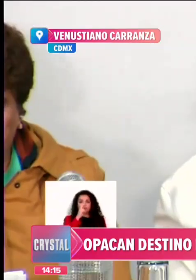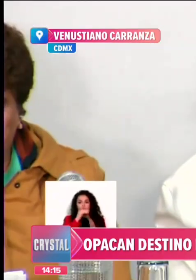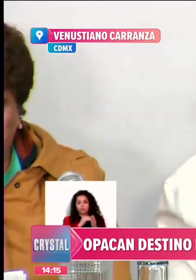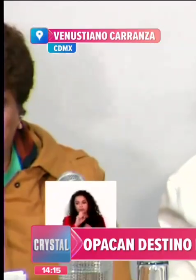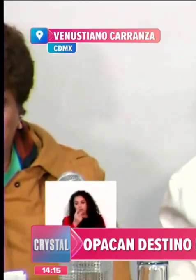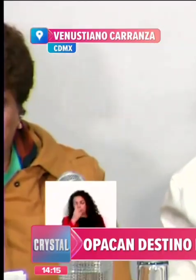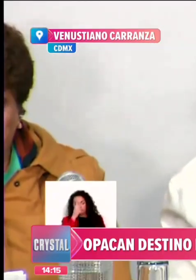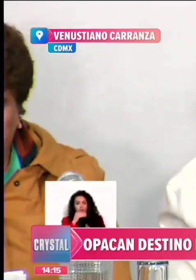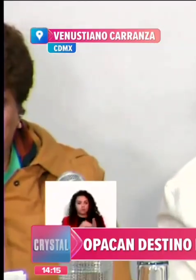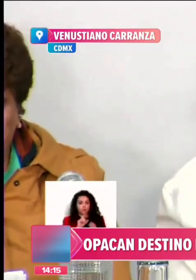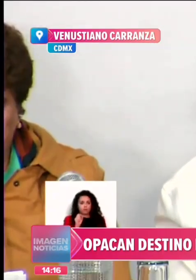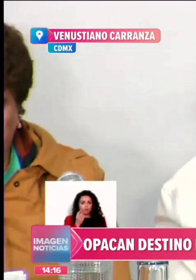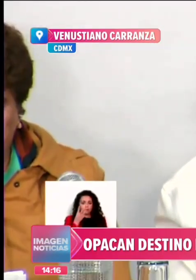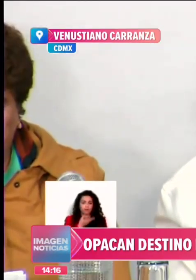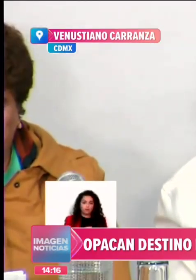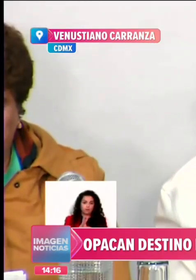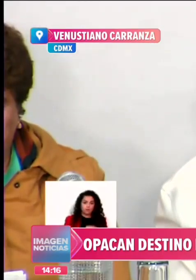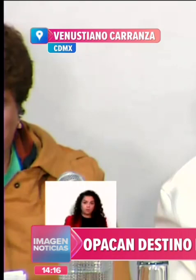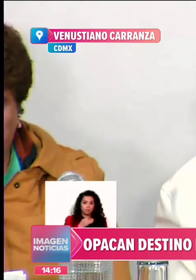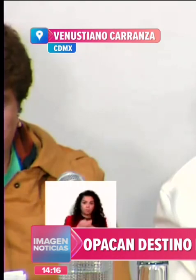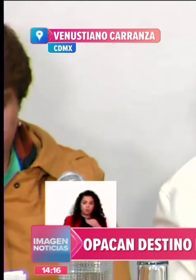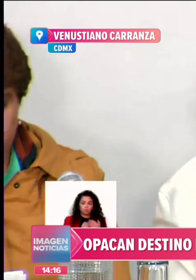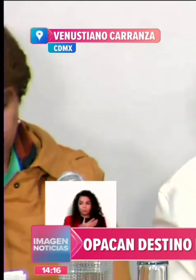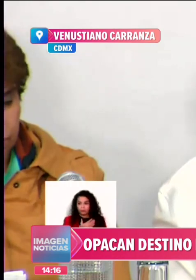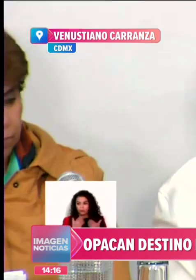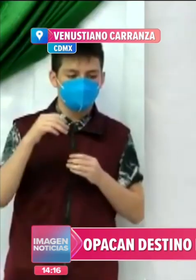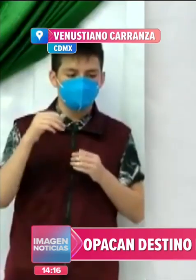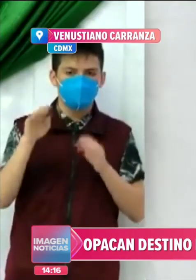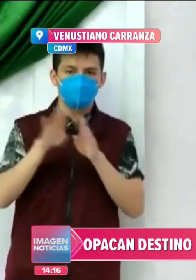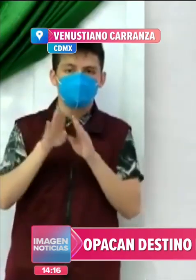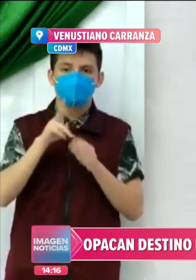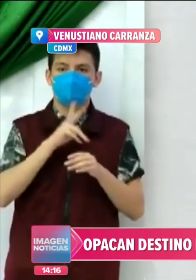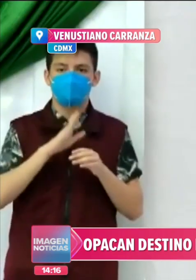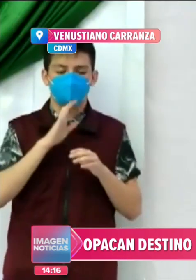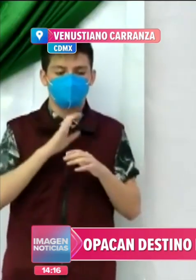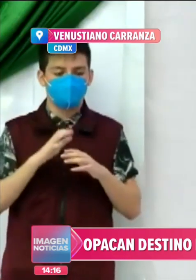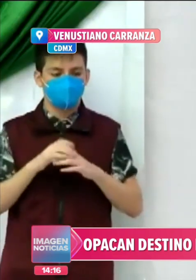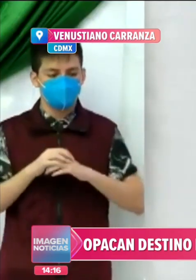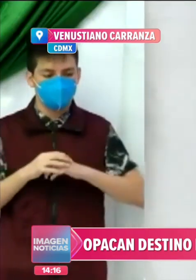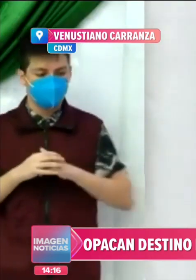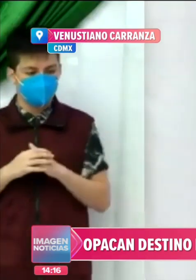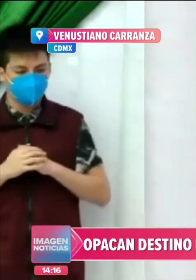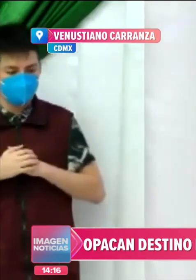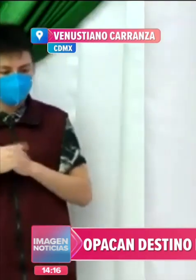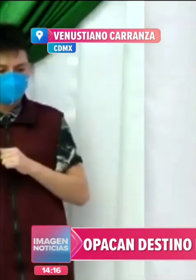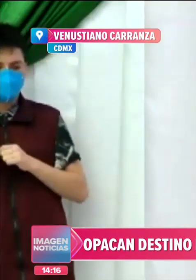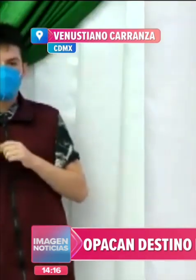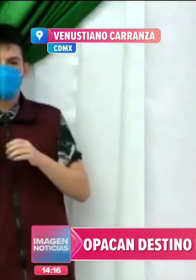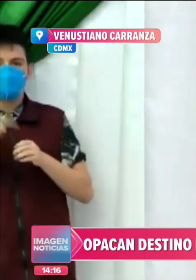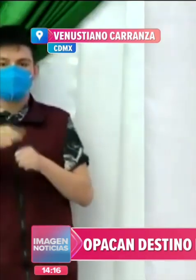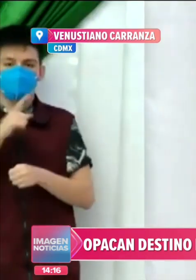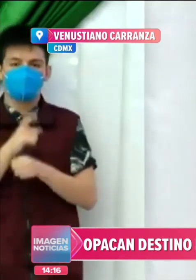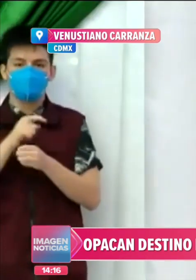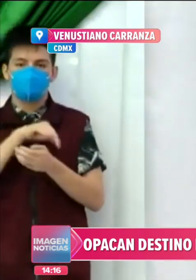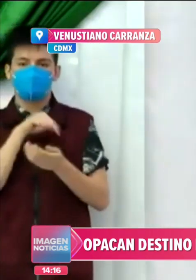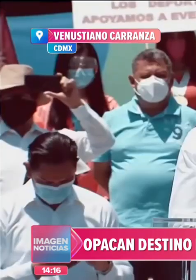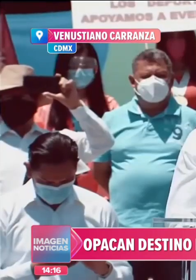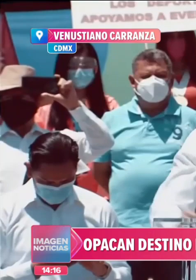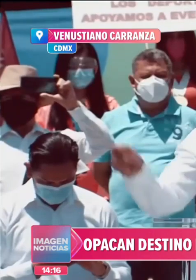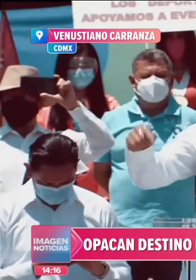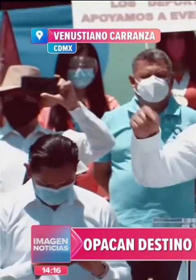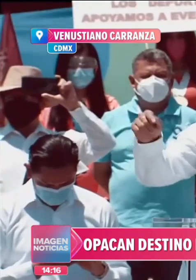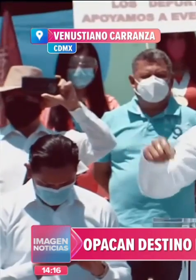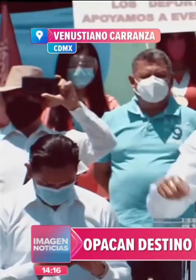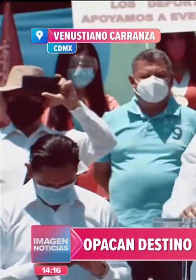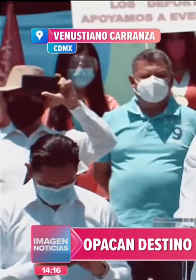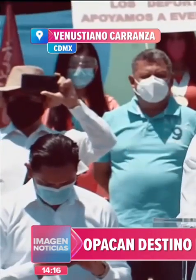ha reportado su ingreso además de evadir la publicación de gastos en la demarcación también hay opacidad en la A dónde van los recursos En